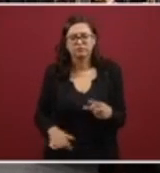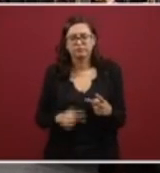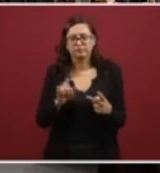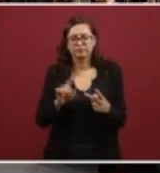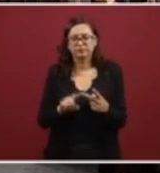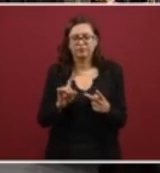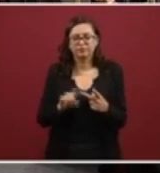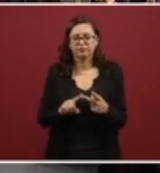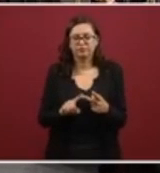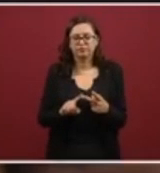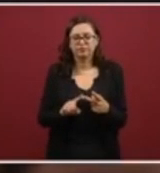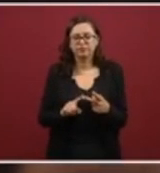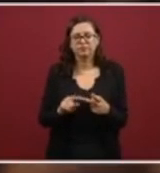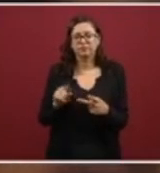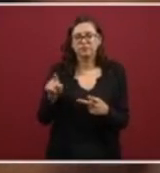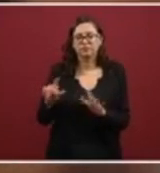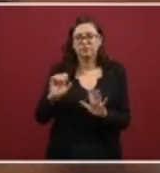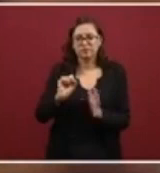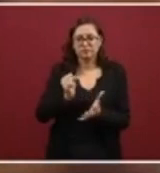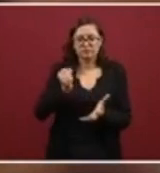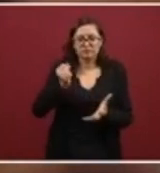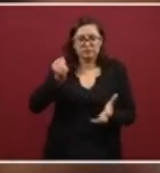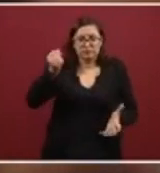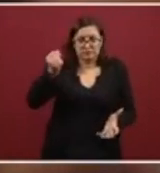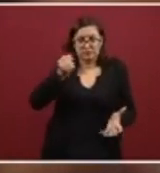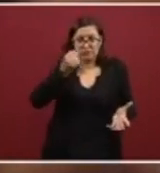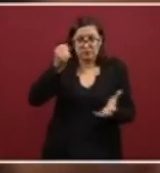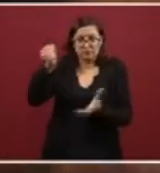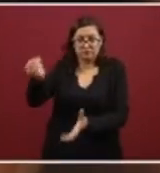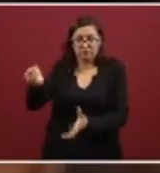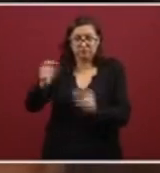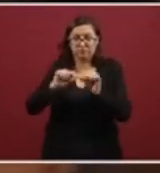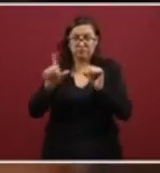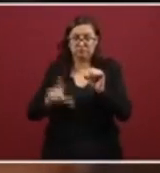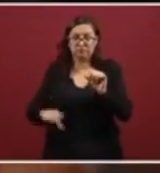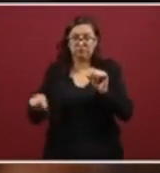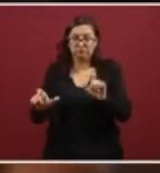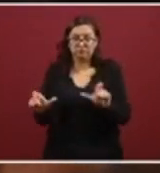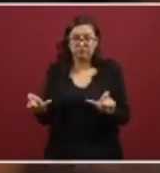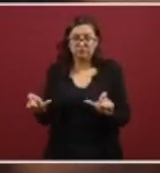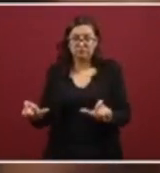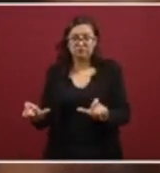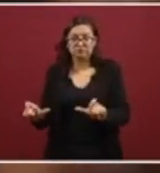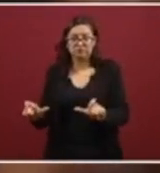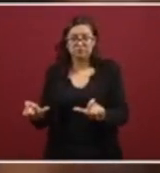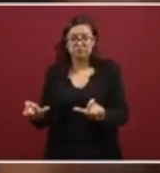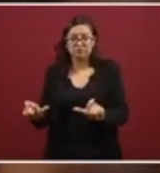presupuesto a Comar y si ya hay un protocolo de actuación para la Guardia Nacional, porque no es lo mismo